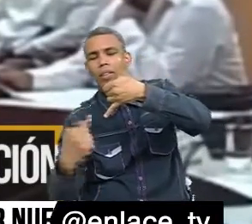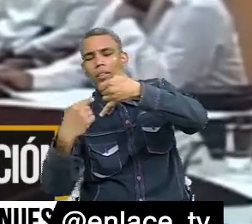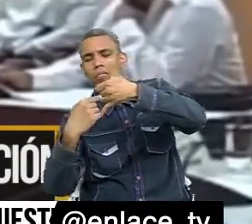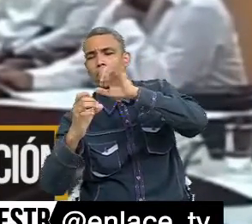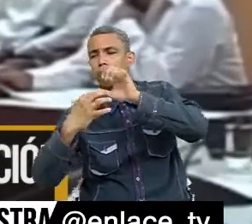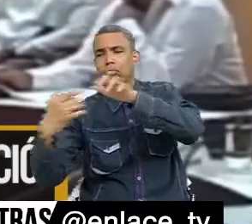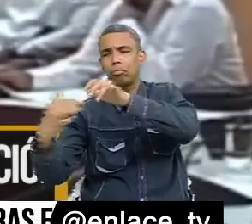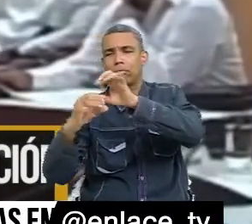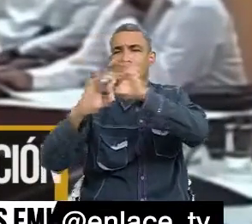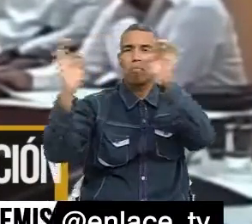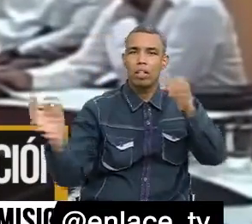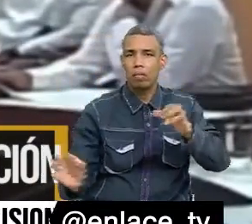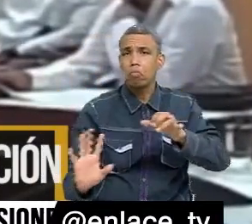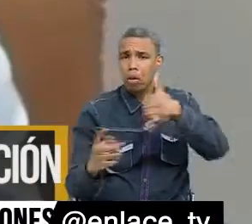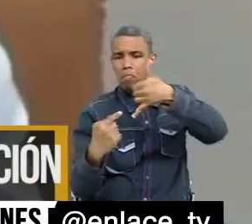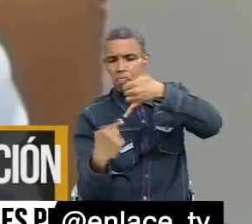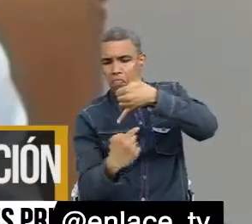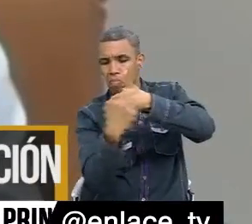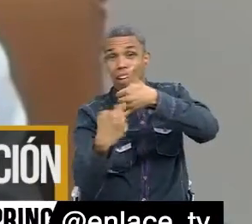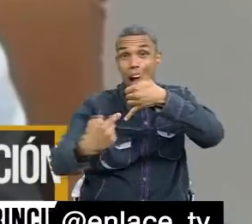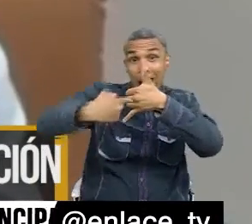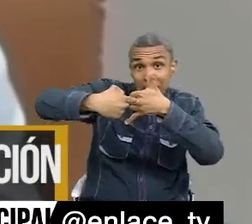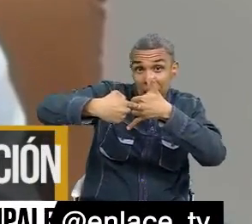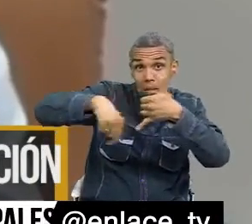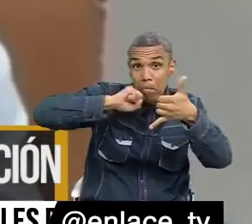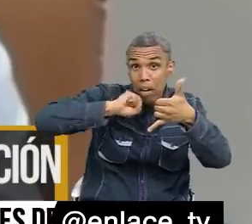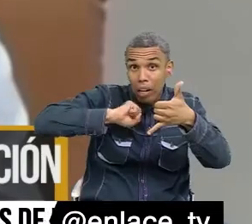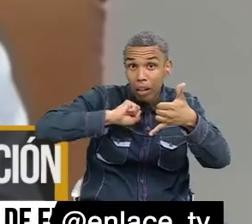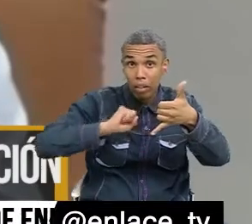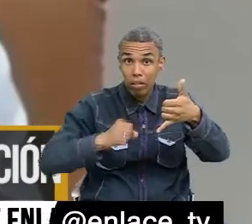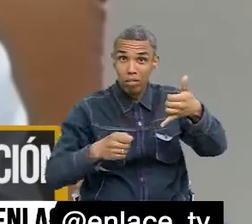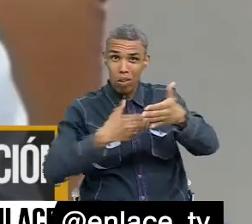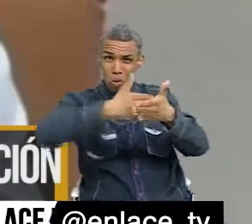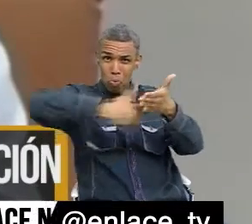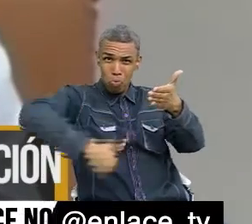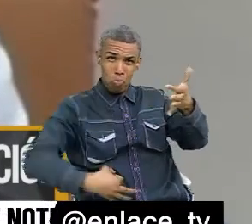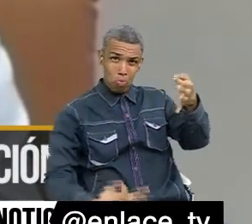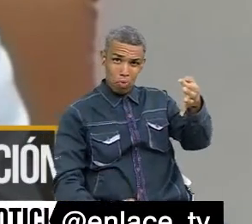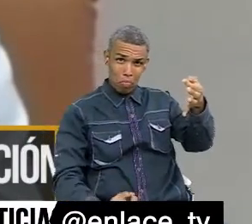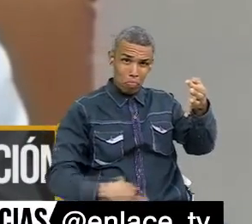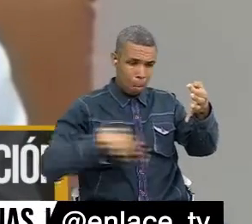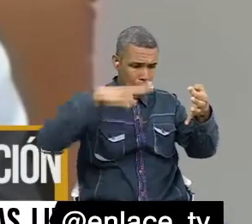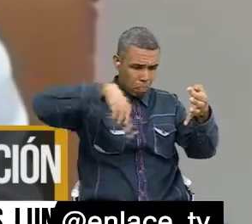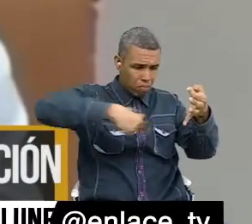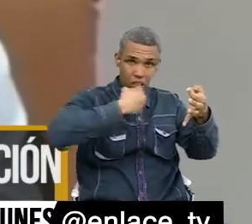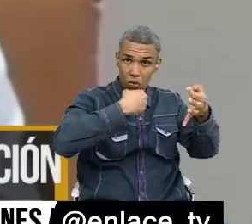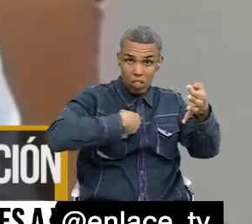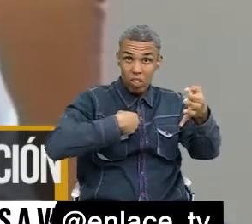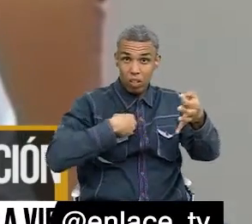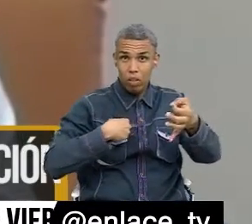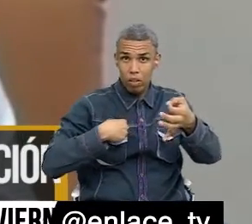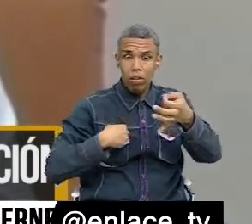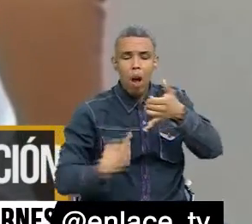acuerdos de paz con el ELN. Sin embargo, hay un grupo de personalidades de la región